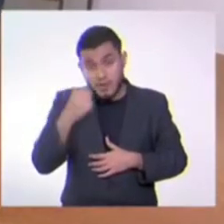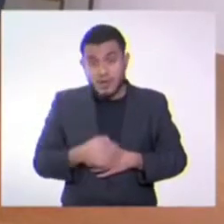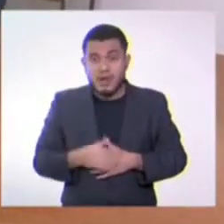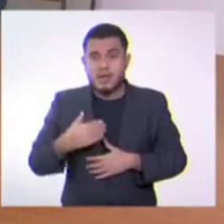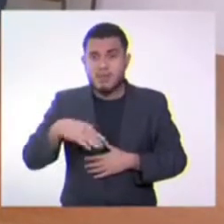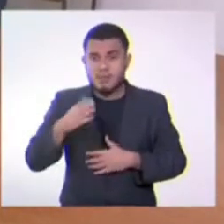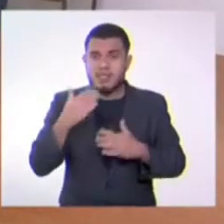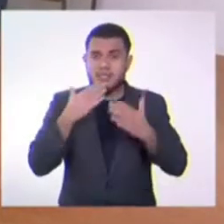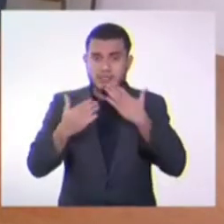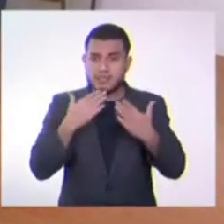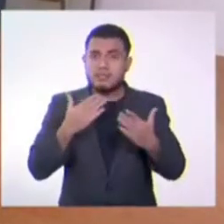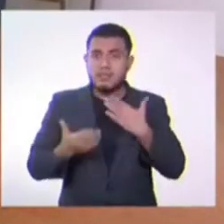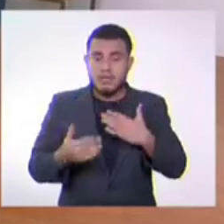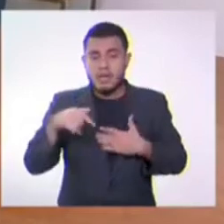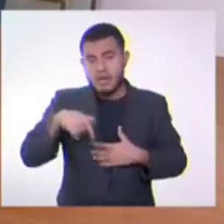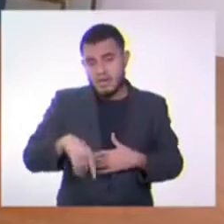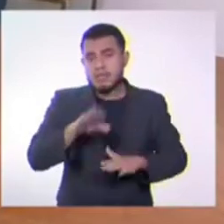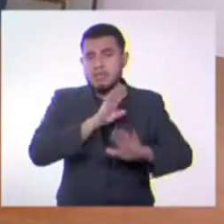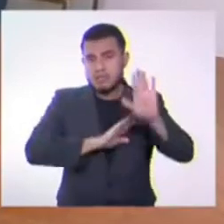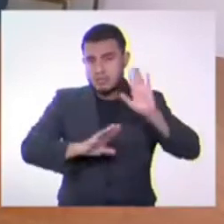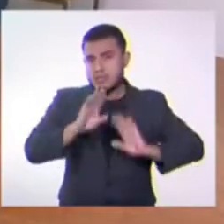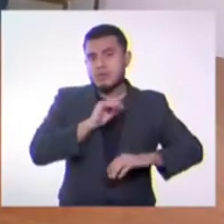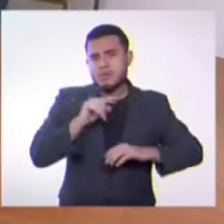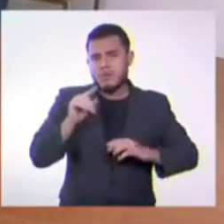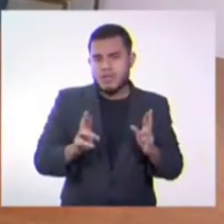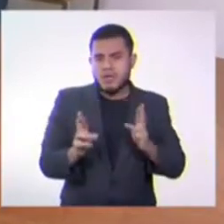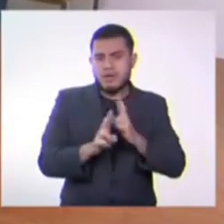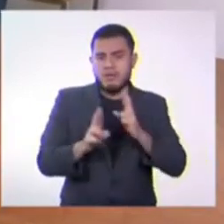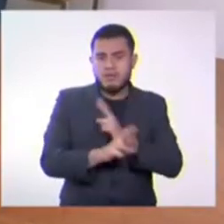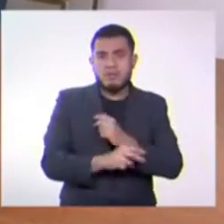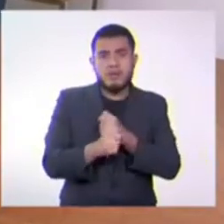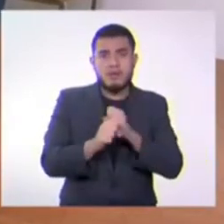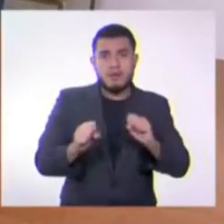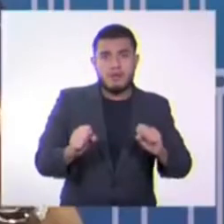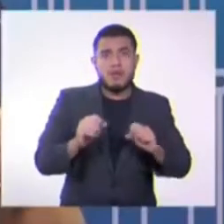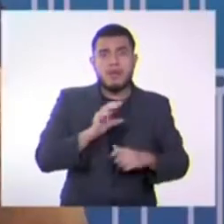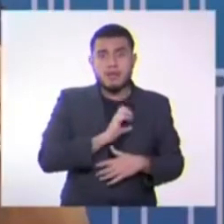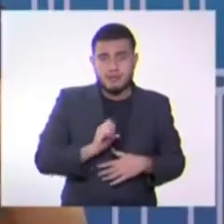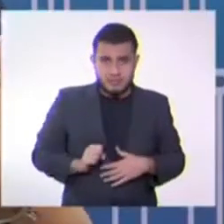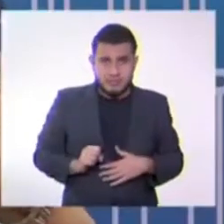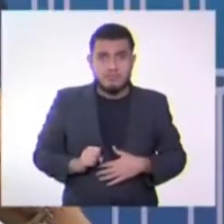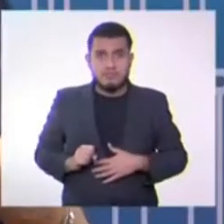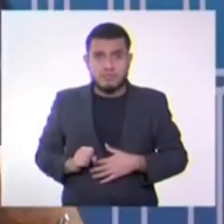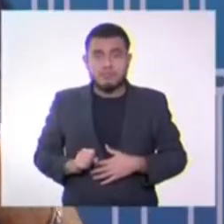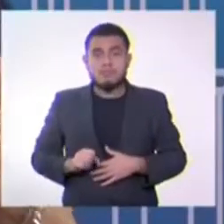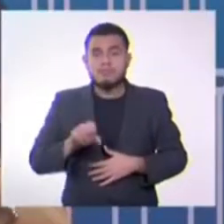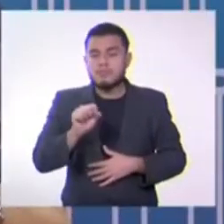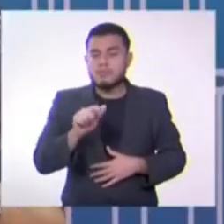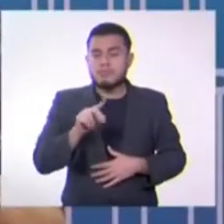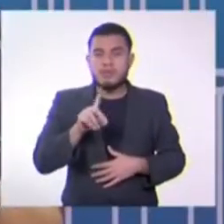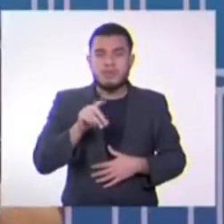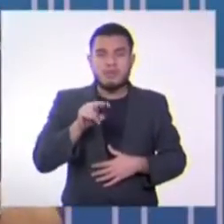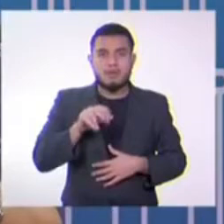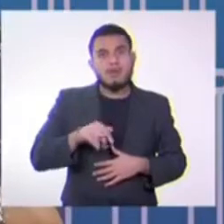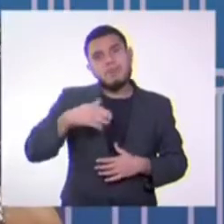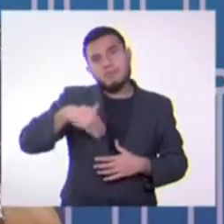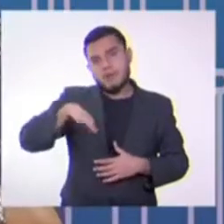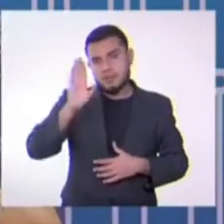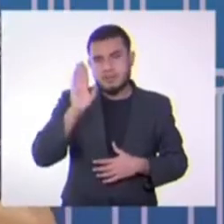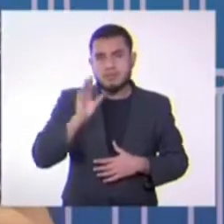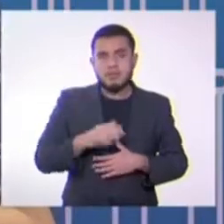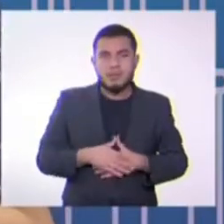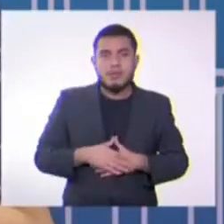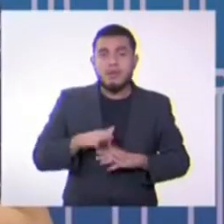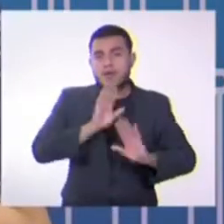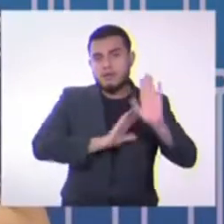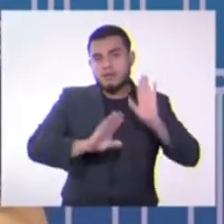la historiografía, ¿verdad? Una de las reformas liberales en el gobierno de Saldívar, y que esto más adelante también, porque toda la historia